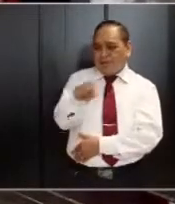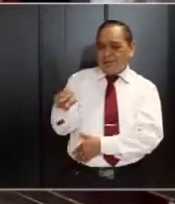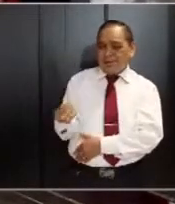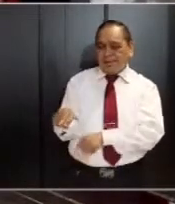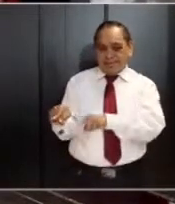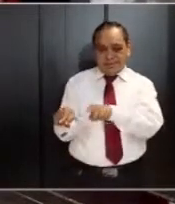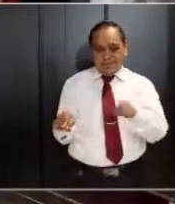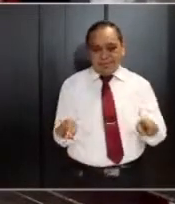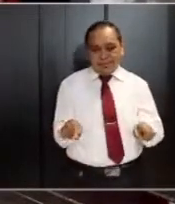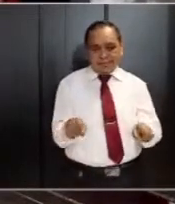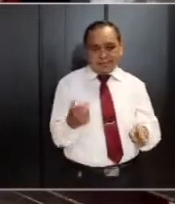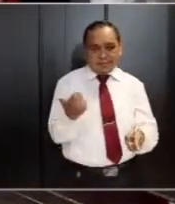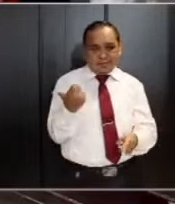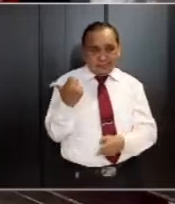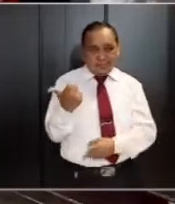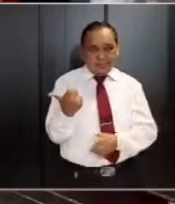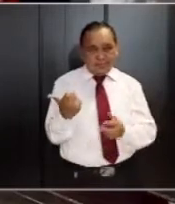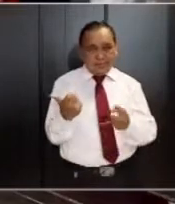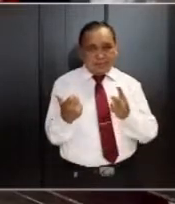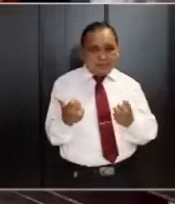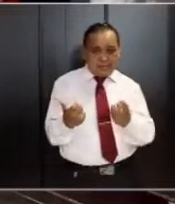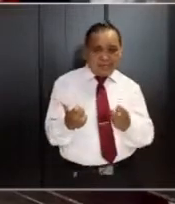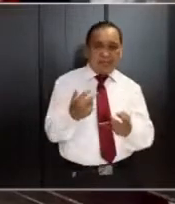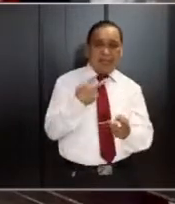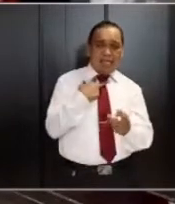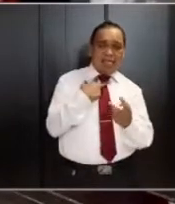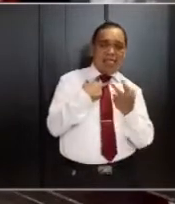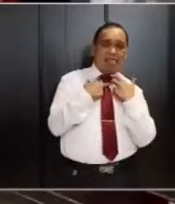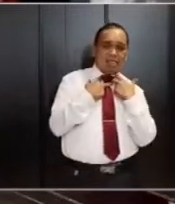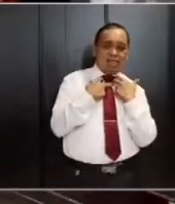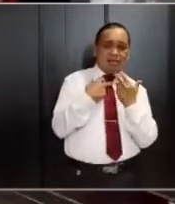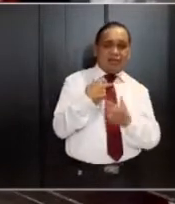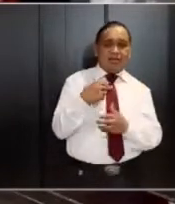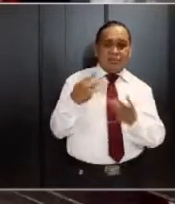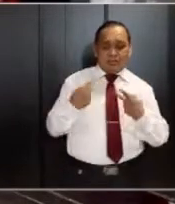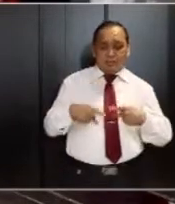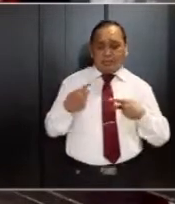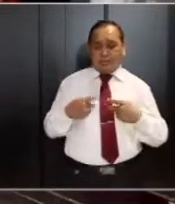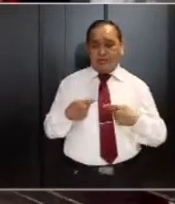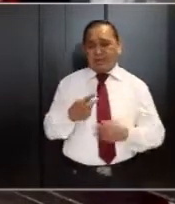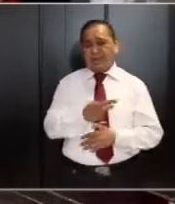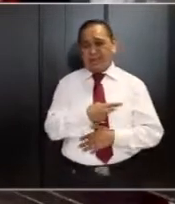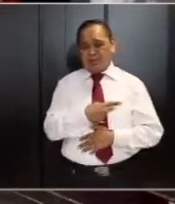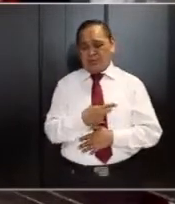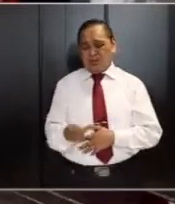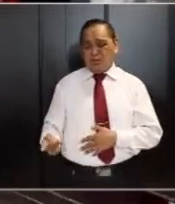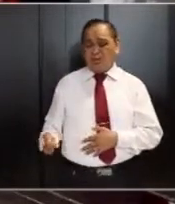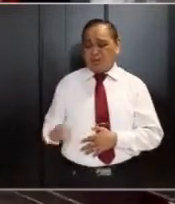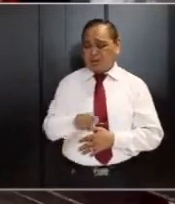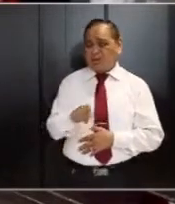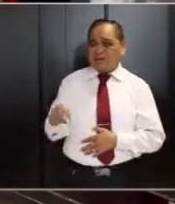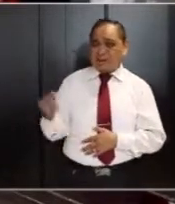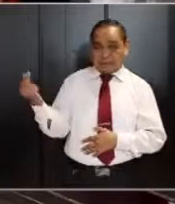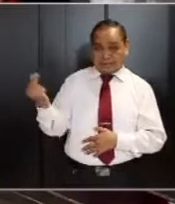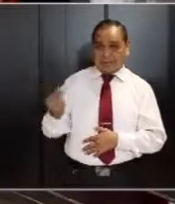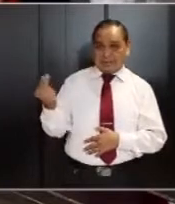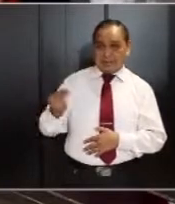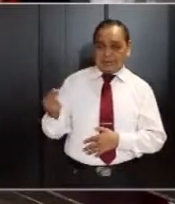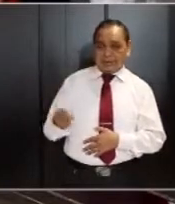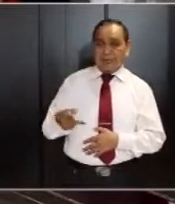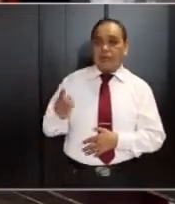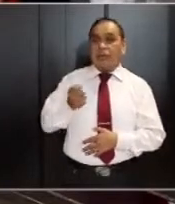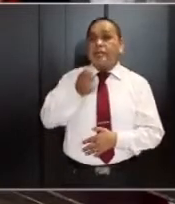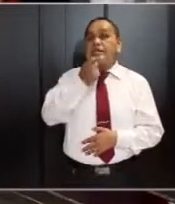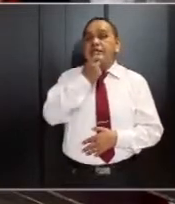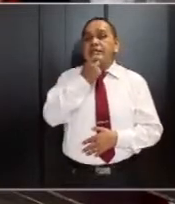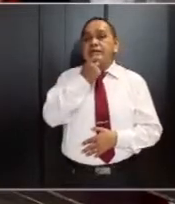de baja deserción, lugares donde hay necesidades de la gente que debe ser atendida de inmediato. Tomasita, porque a veces los niños llegan con